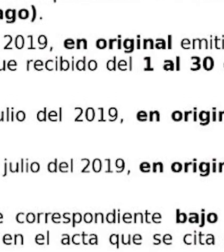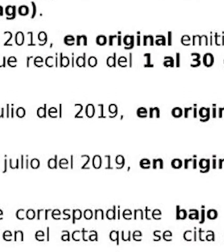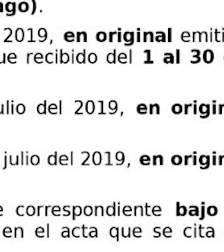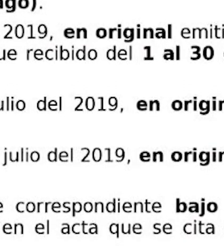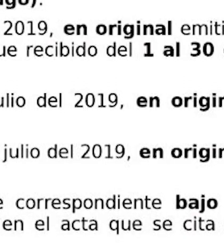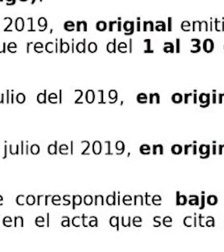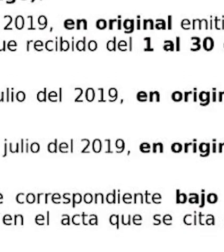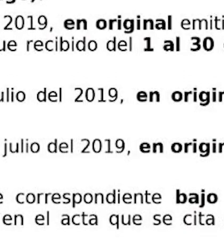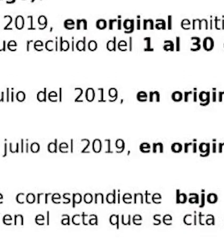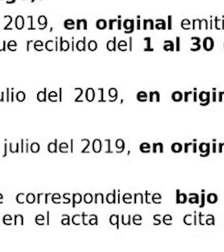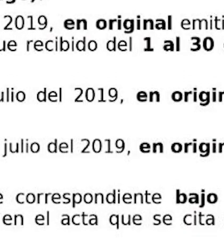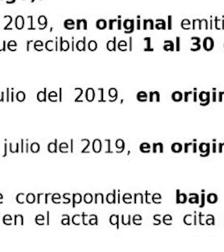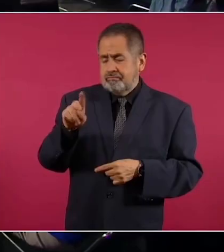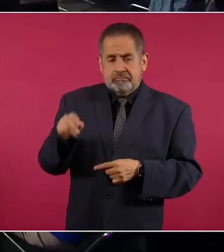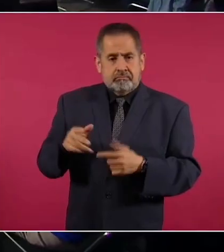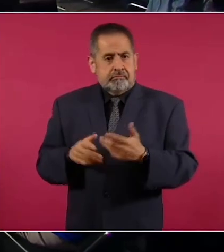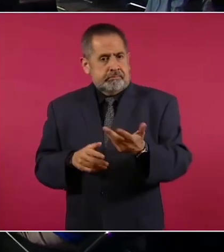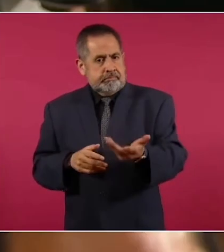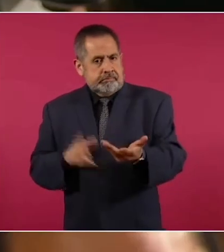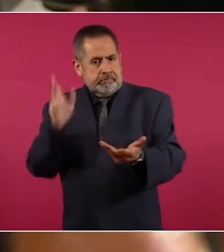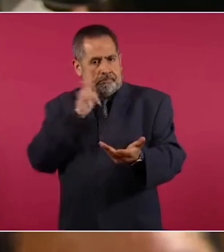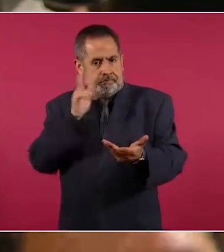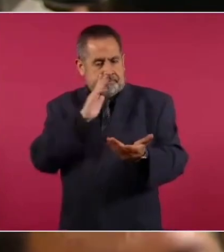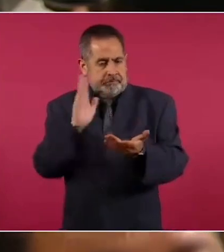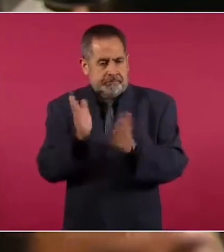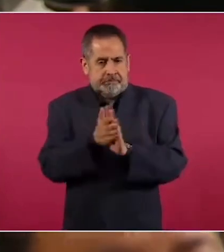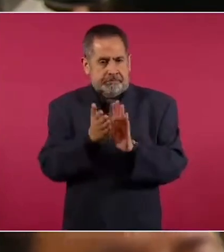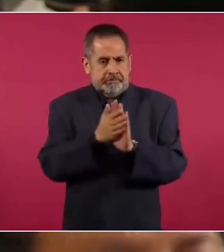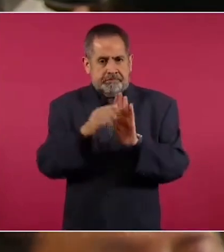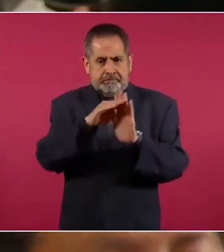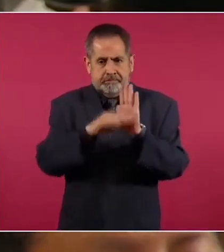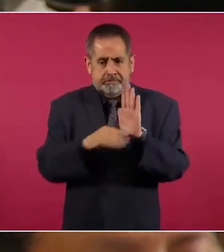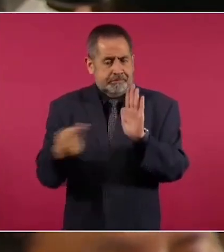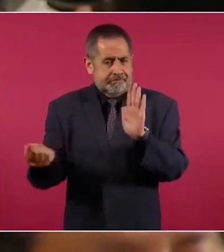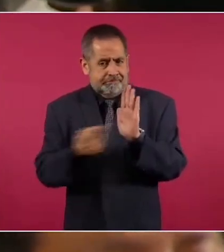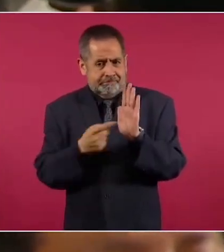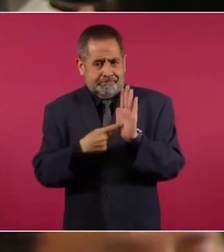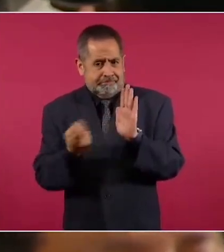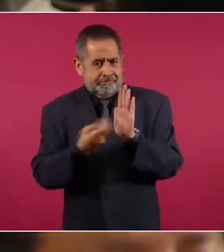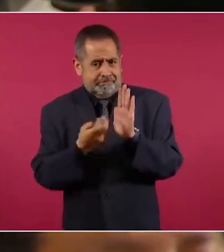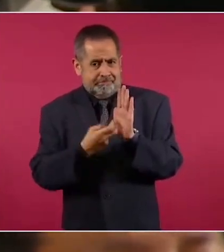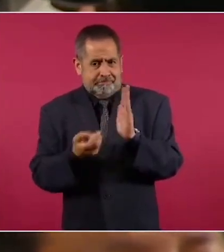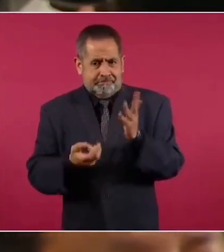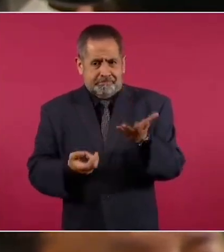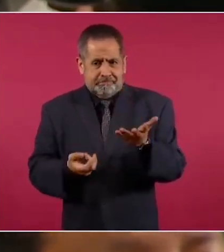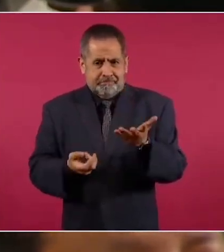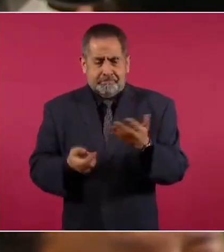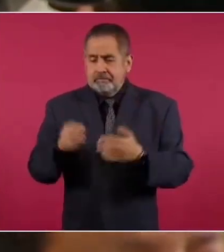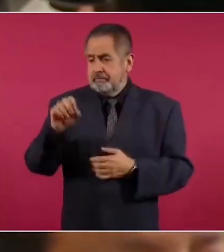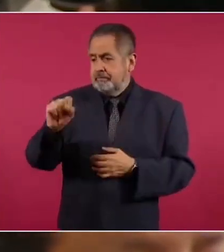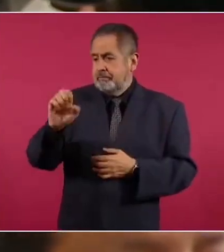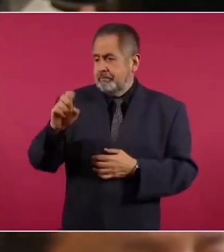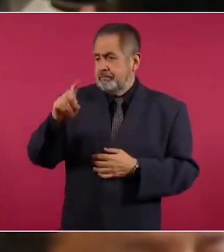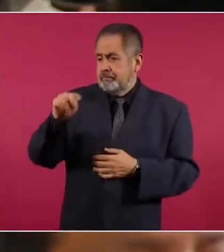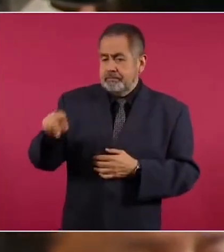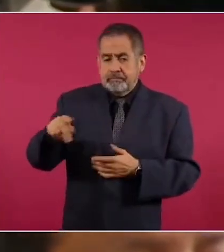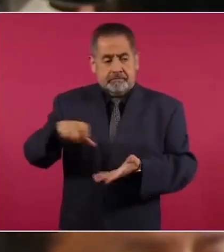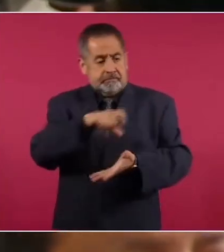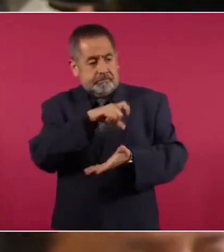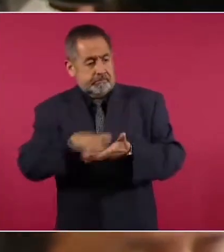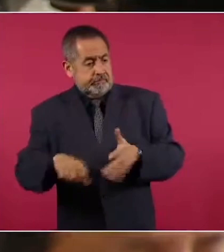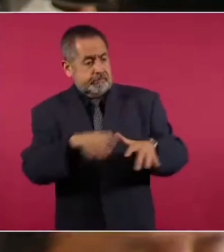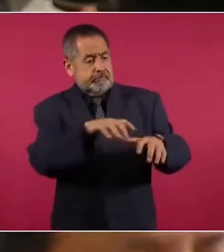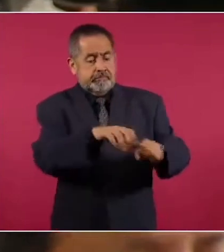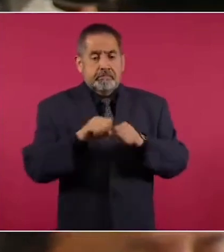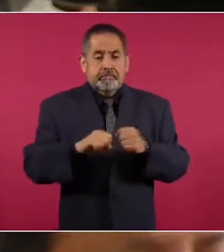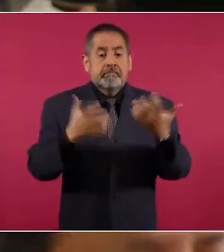tanto, presidente, pues las pruebas, digamos, están ahí. O sea, la Sedena hace una compra